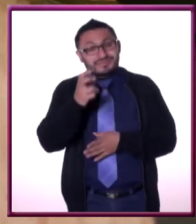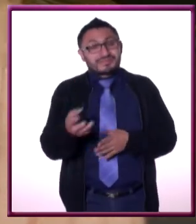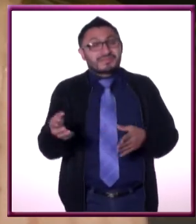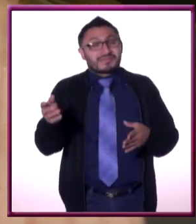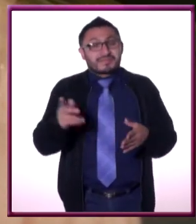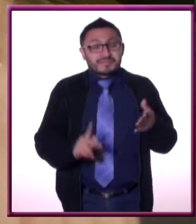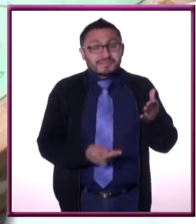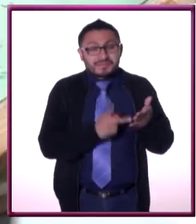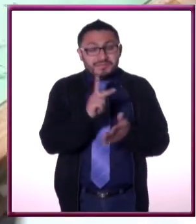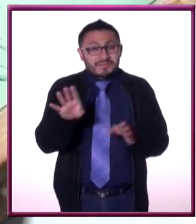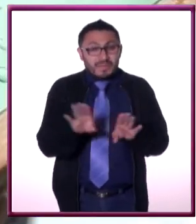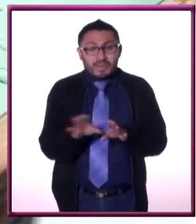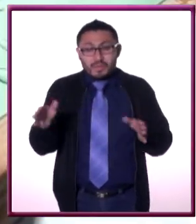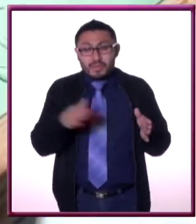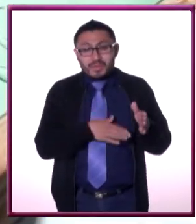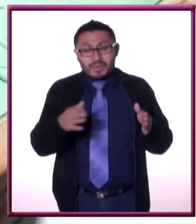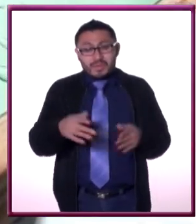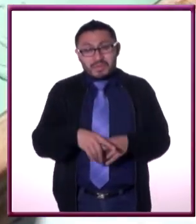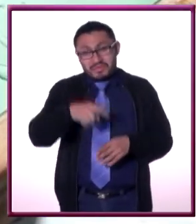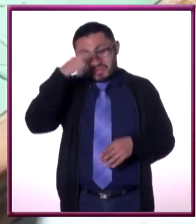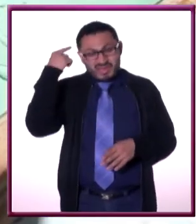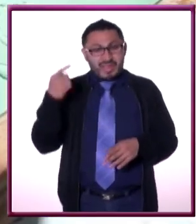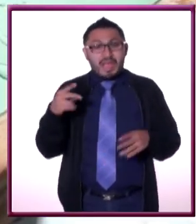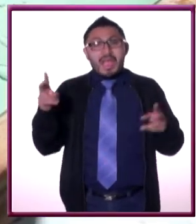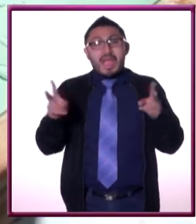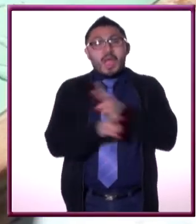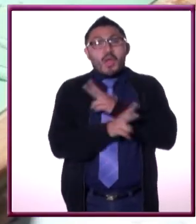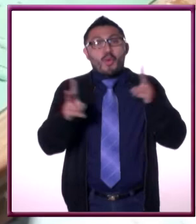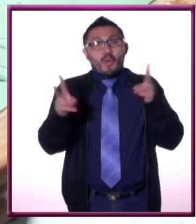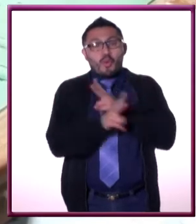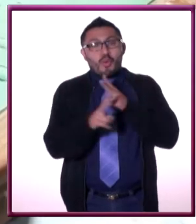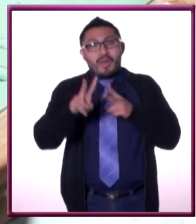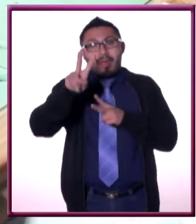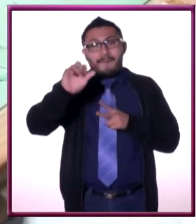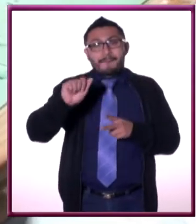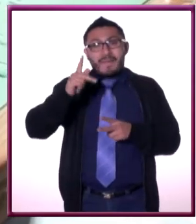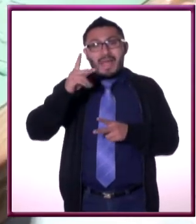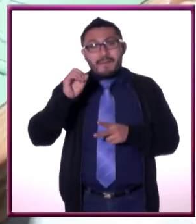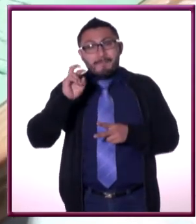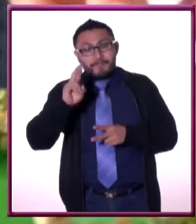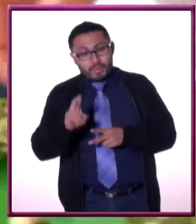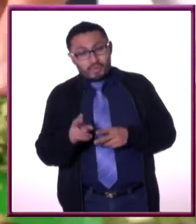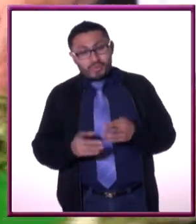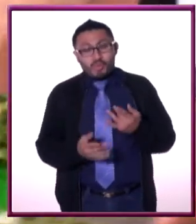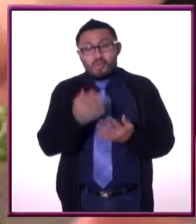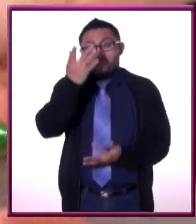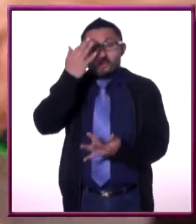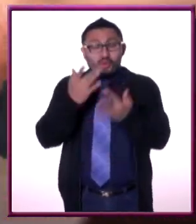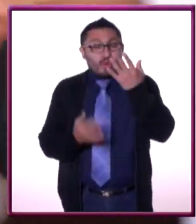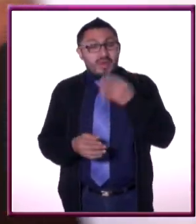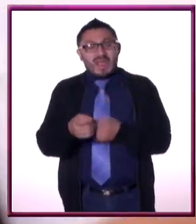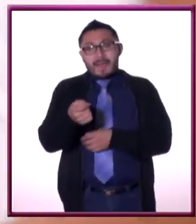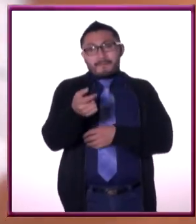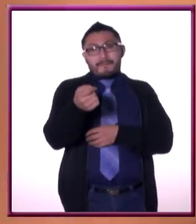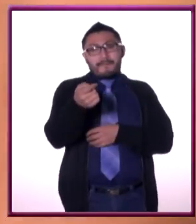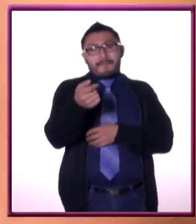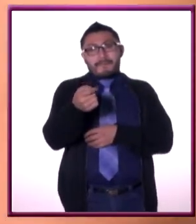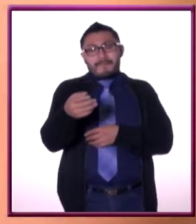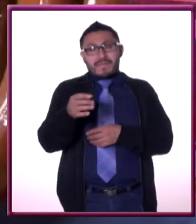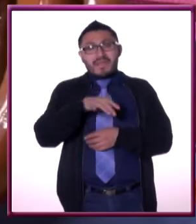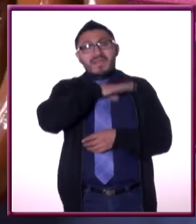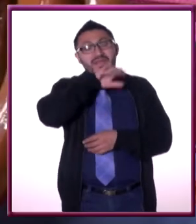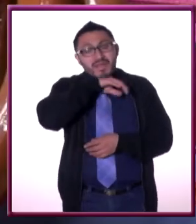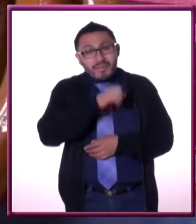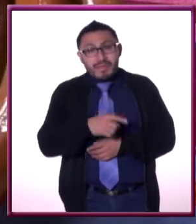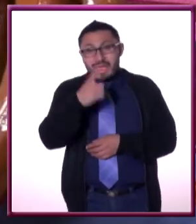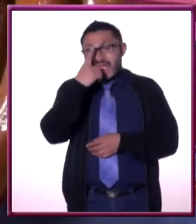pueden guisar muy sencillamente al vaporcito, como le dicen las señoras, al vapor, con un poquito de cebolla,